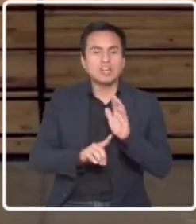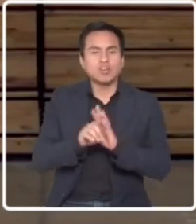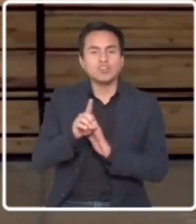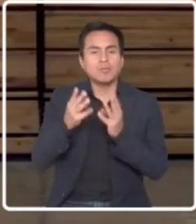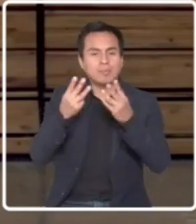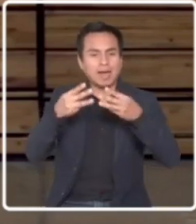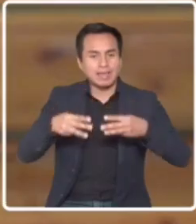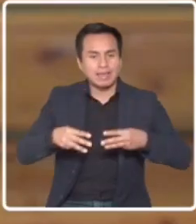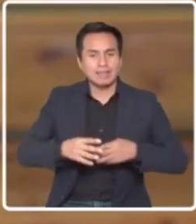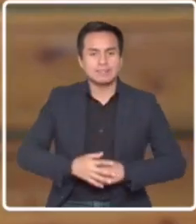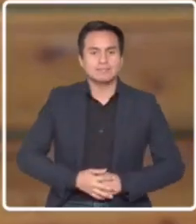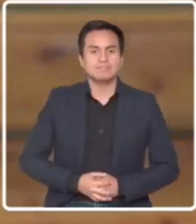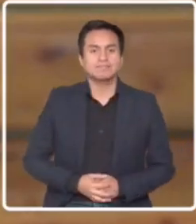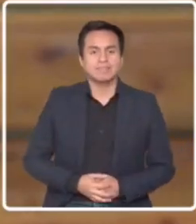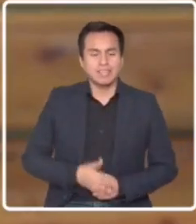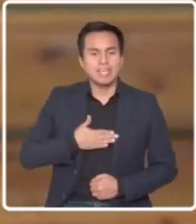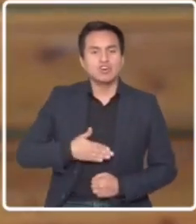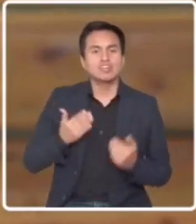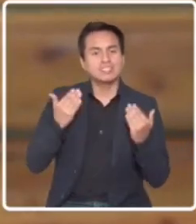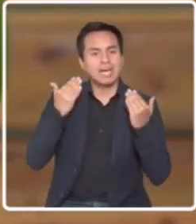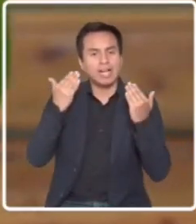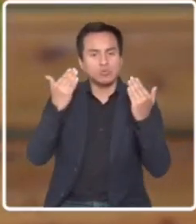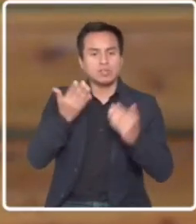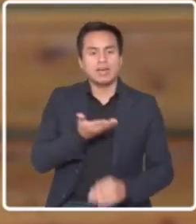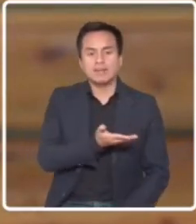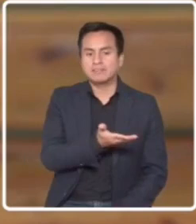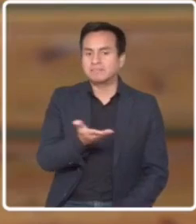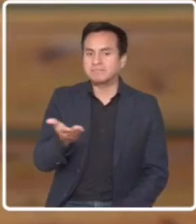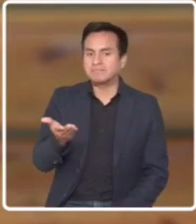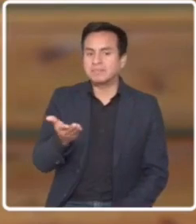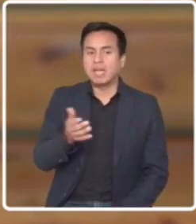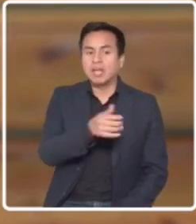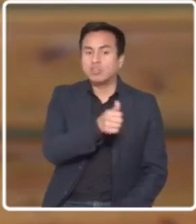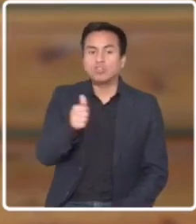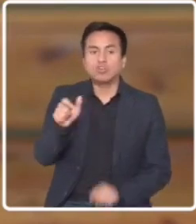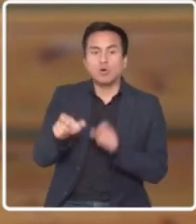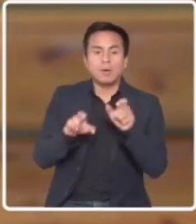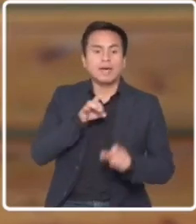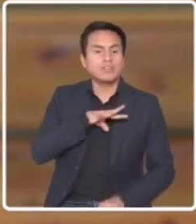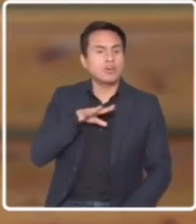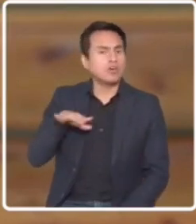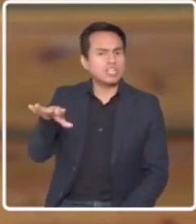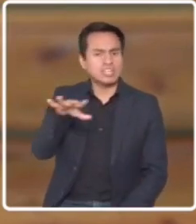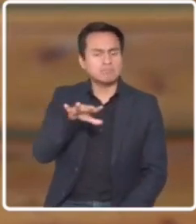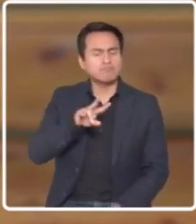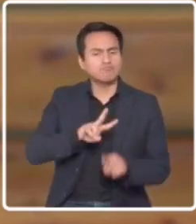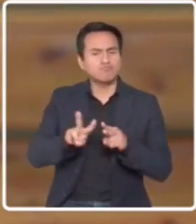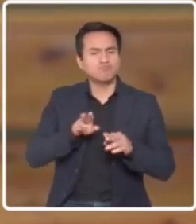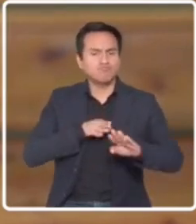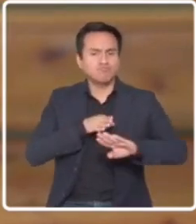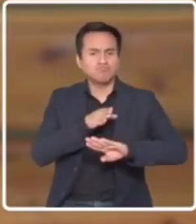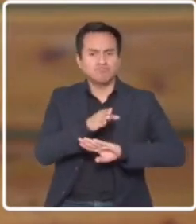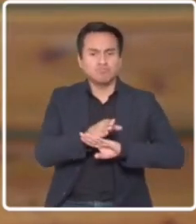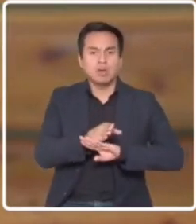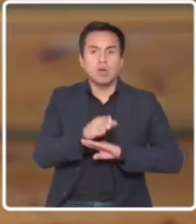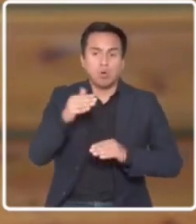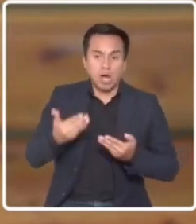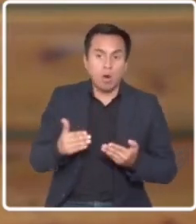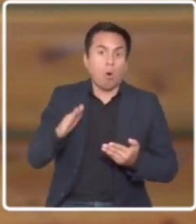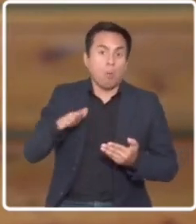desarrollo de Magallanes. Quiero saludar a todos nuestros compatriotas que han ejercido o